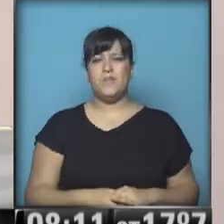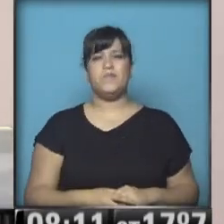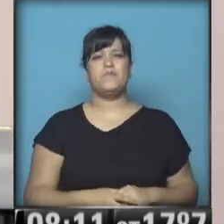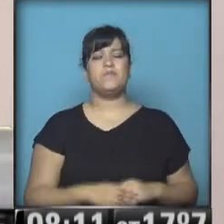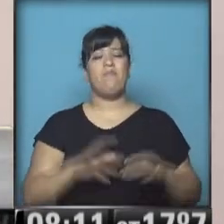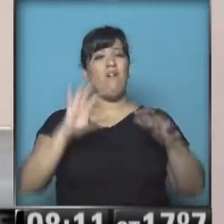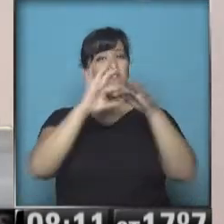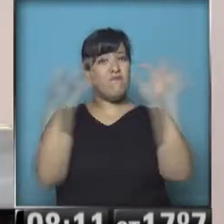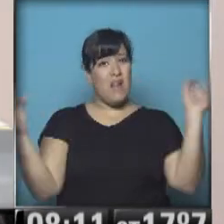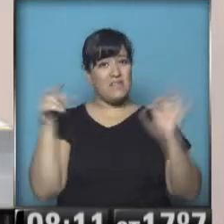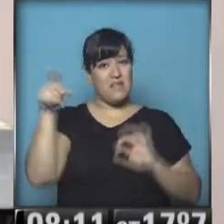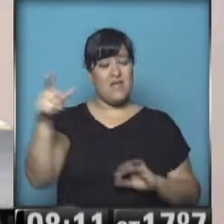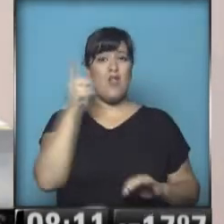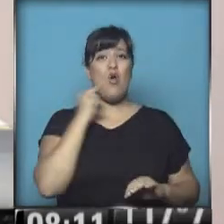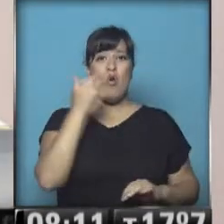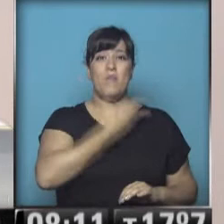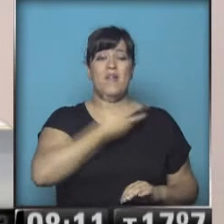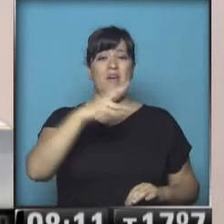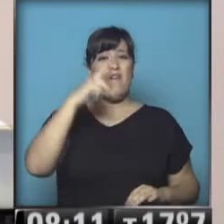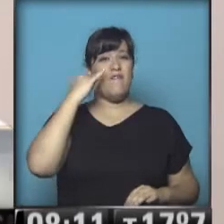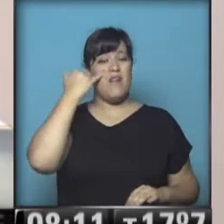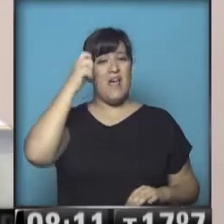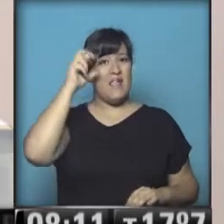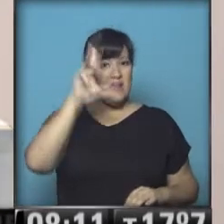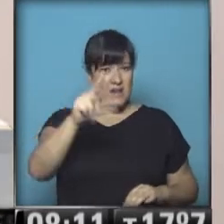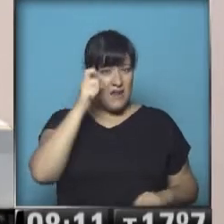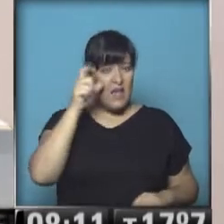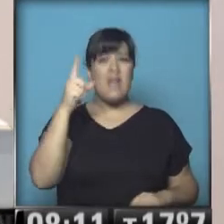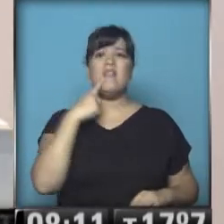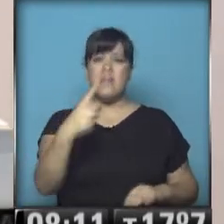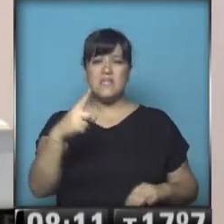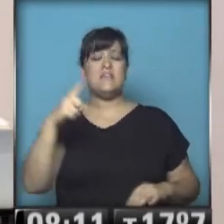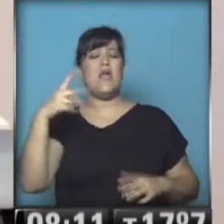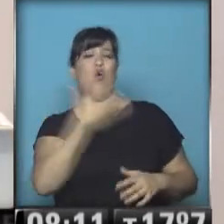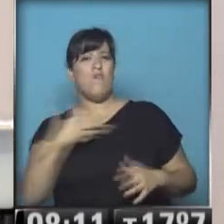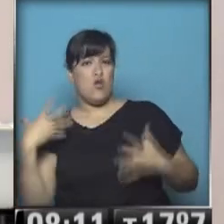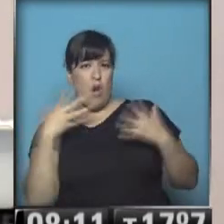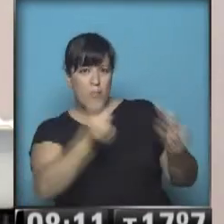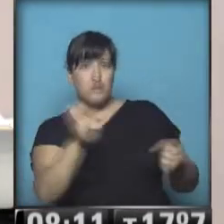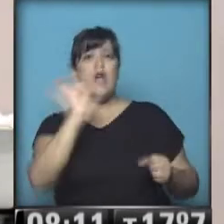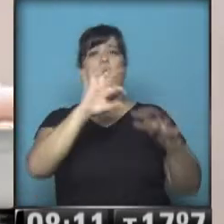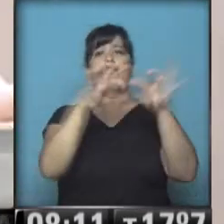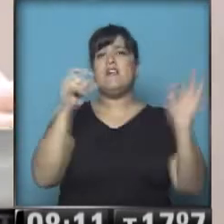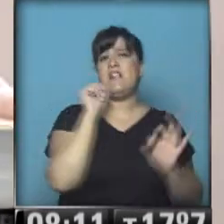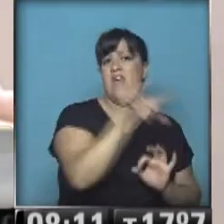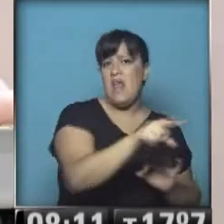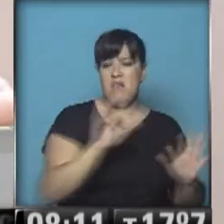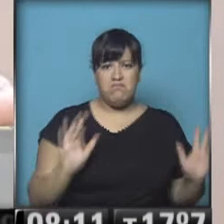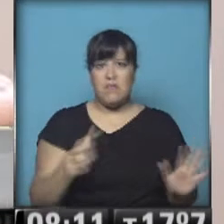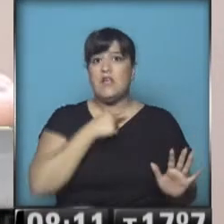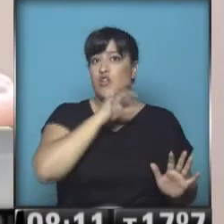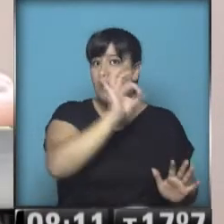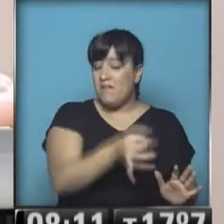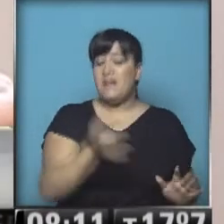frase de freire es respaldada por el gobierno de la nación es una frase individual de él me